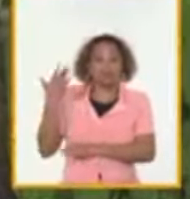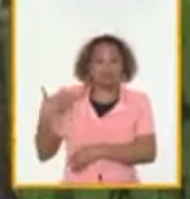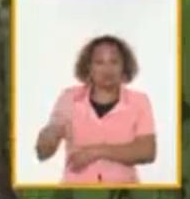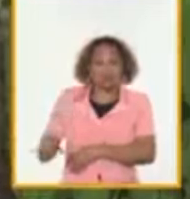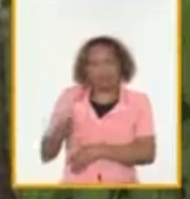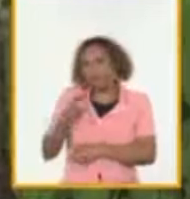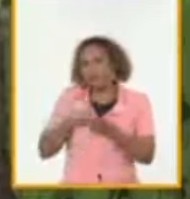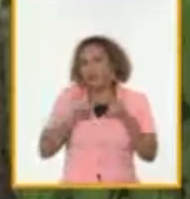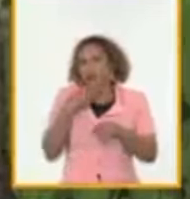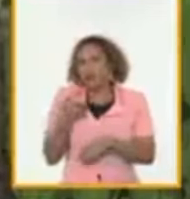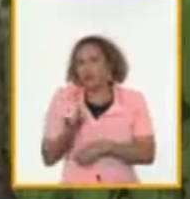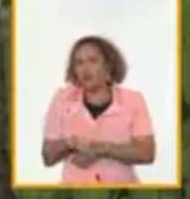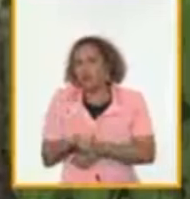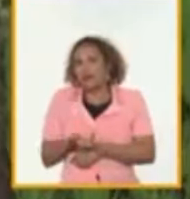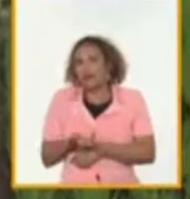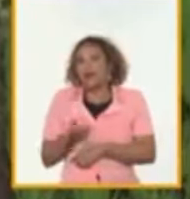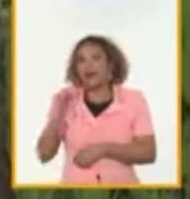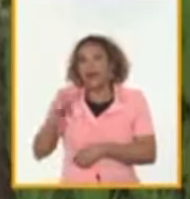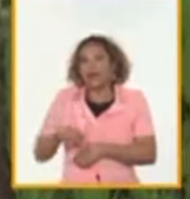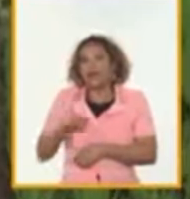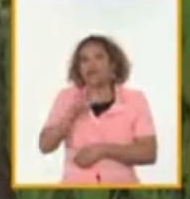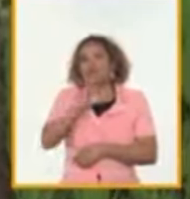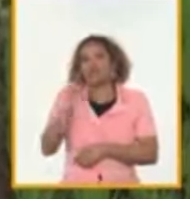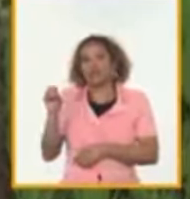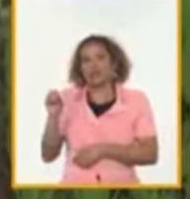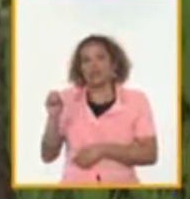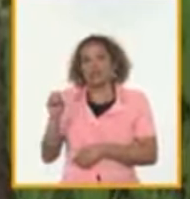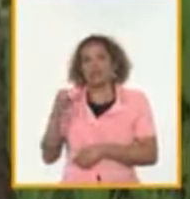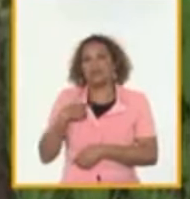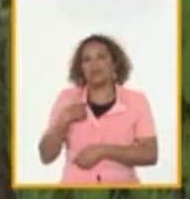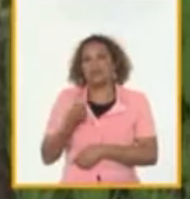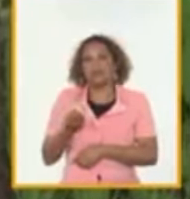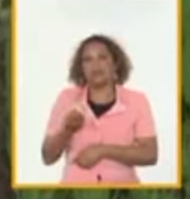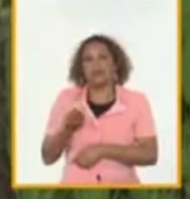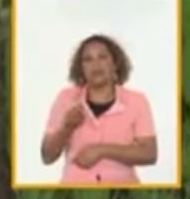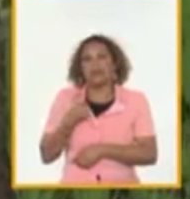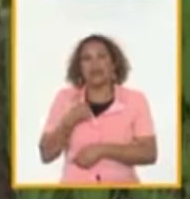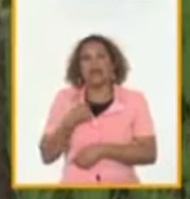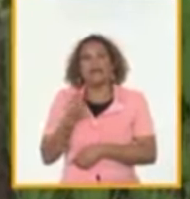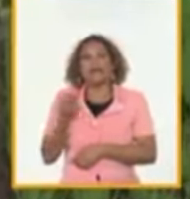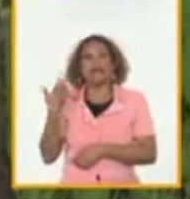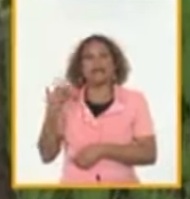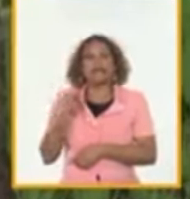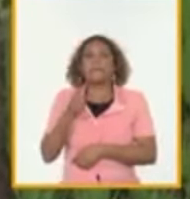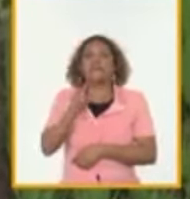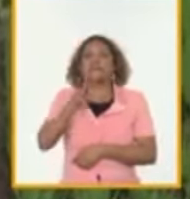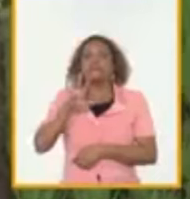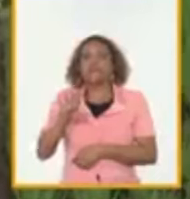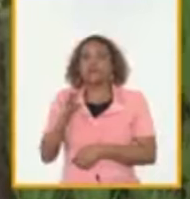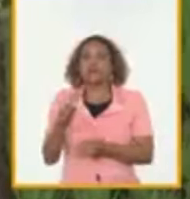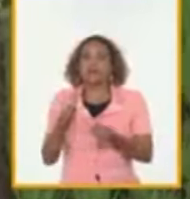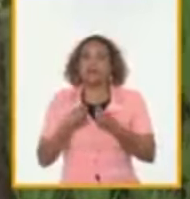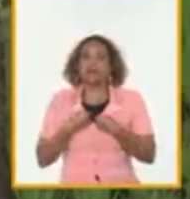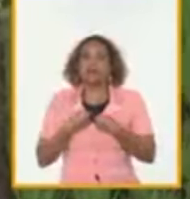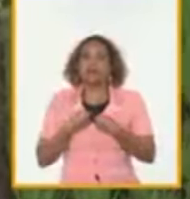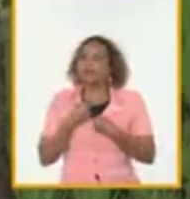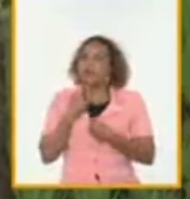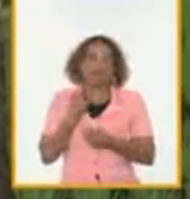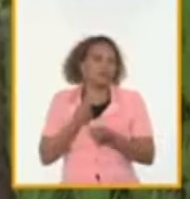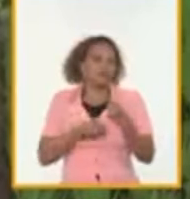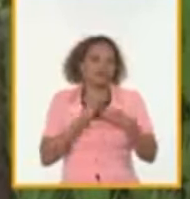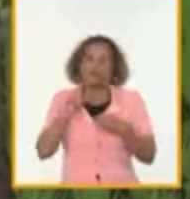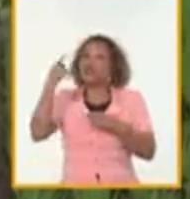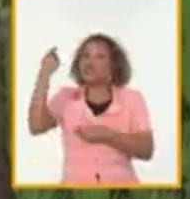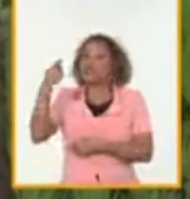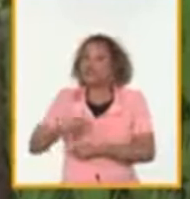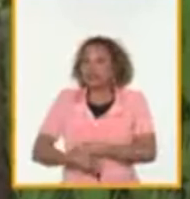vendes ajo Claro está 80 a mí me lo me ofrecieron el otro día 25 porque se lo vendiera y yo